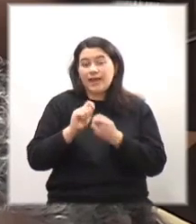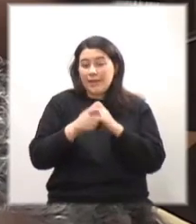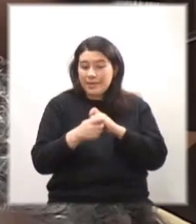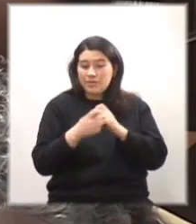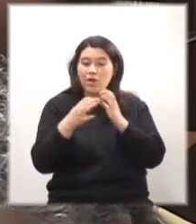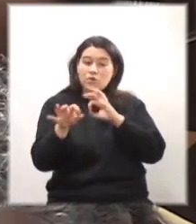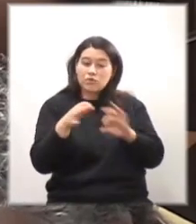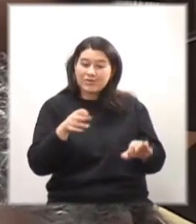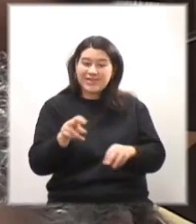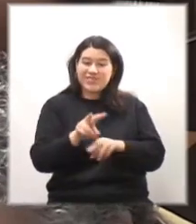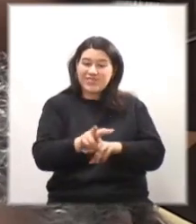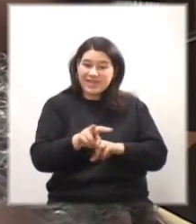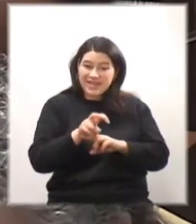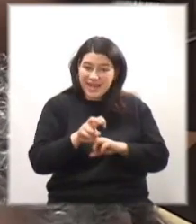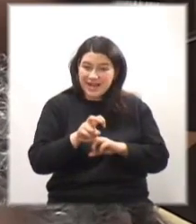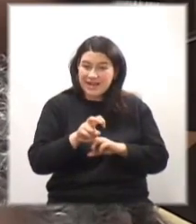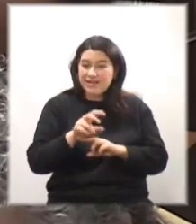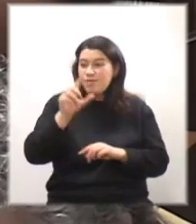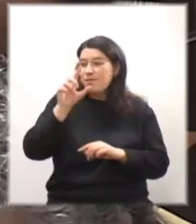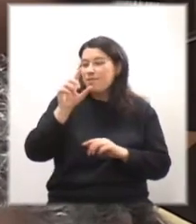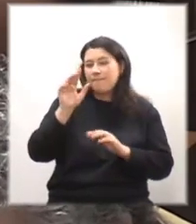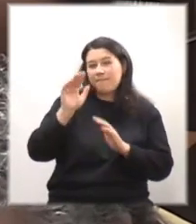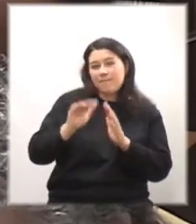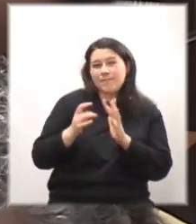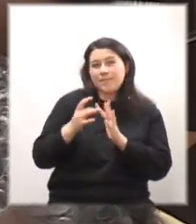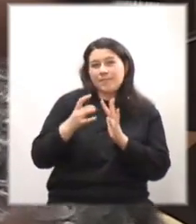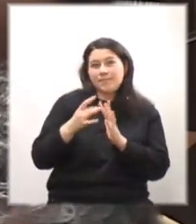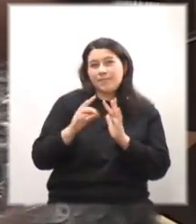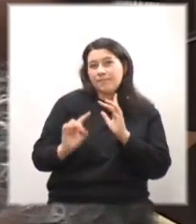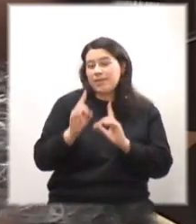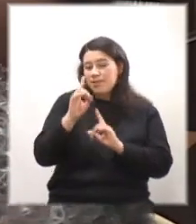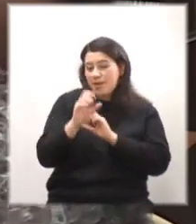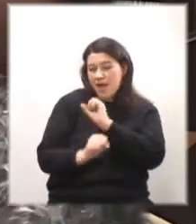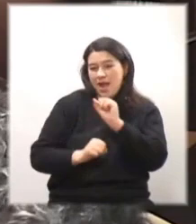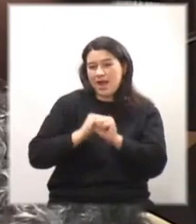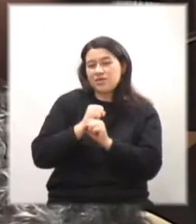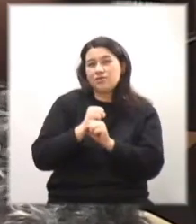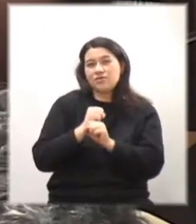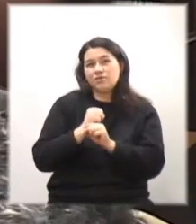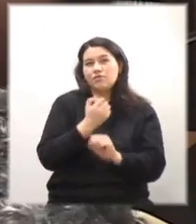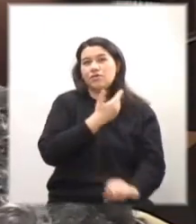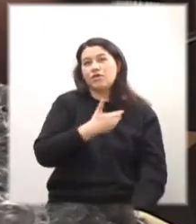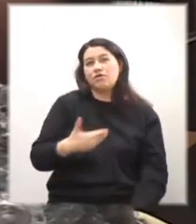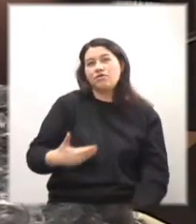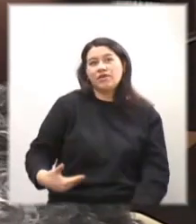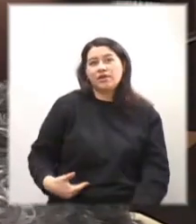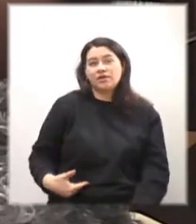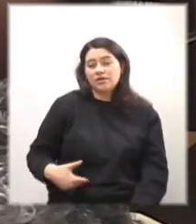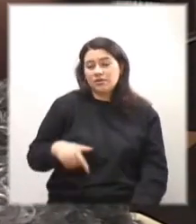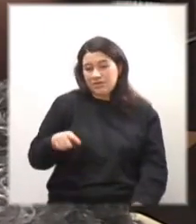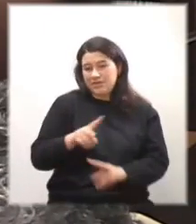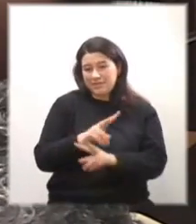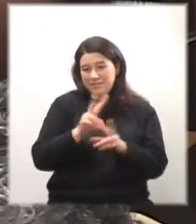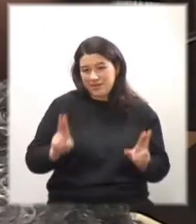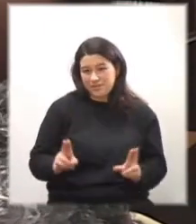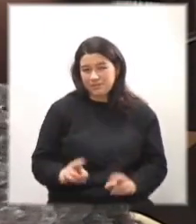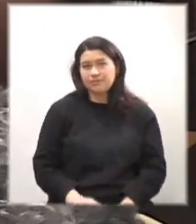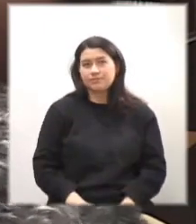fiscal transitorio y de baja calidad de los primeros años de gobierno de este